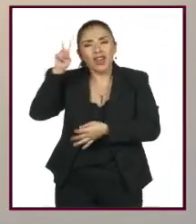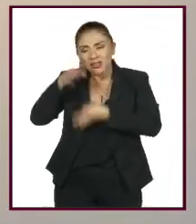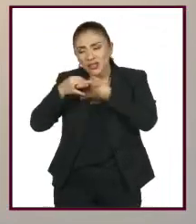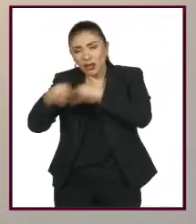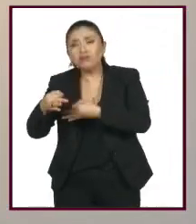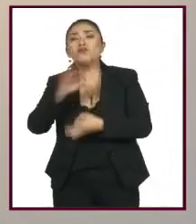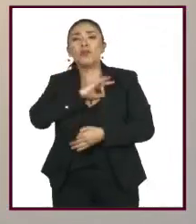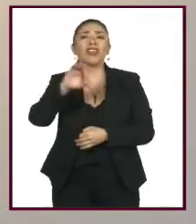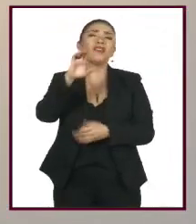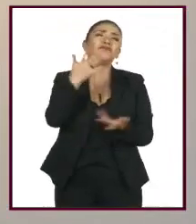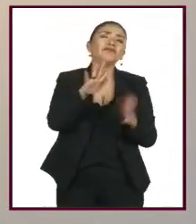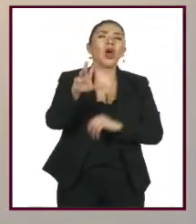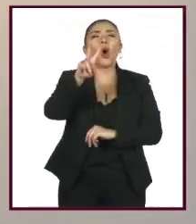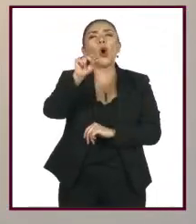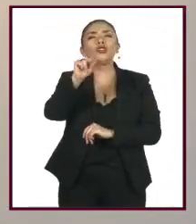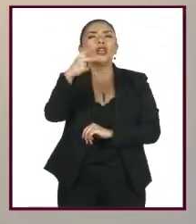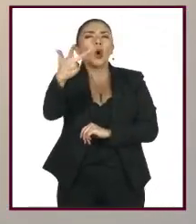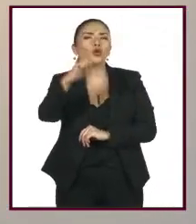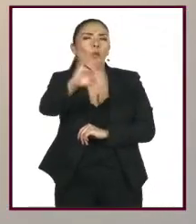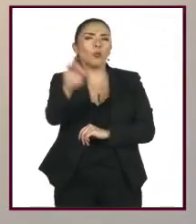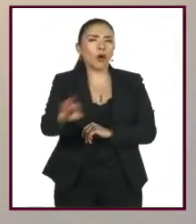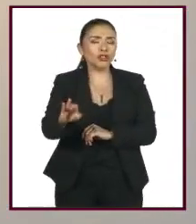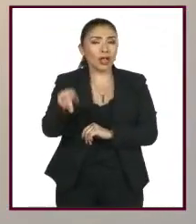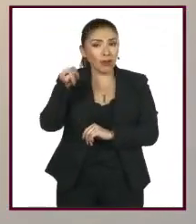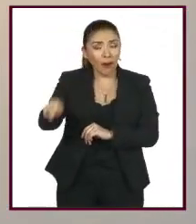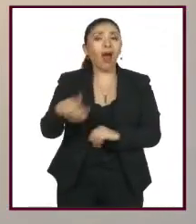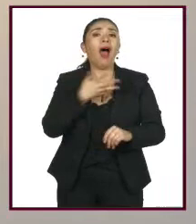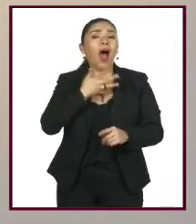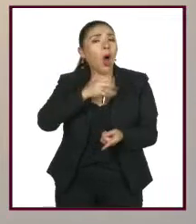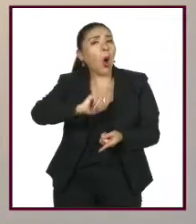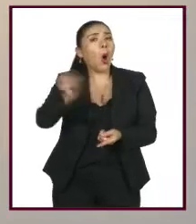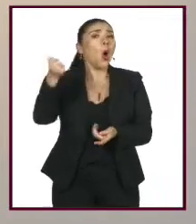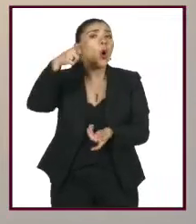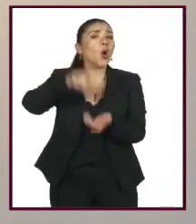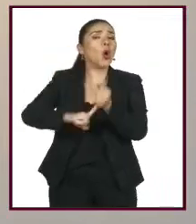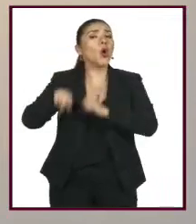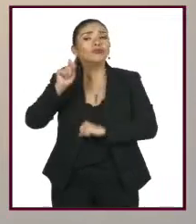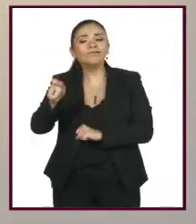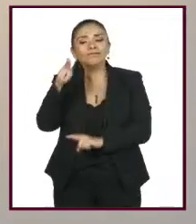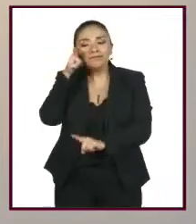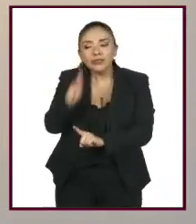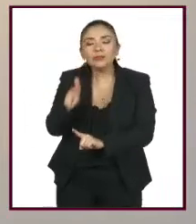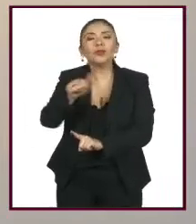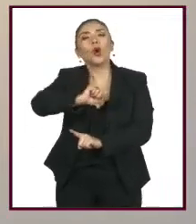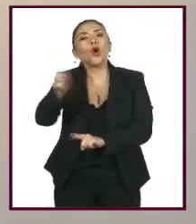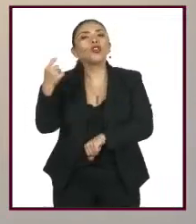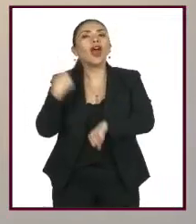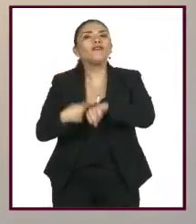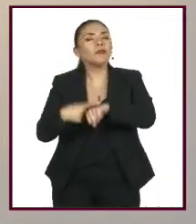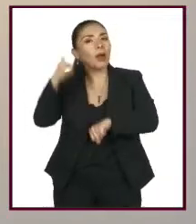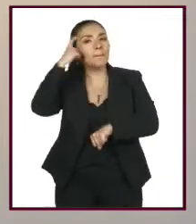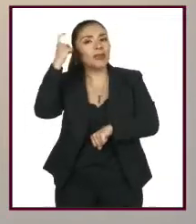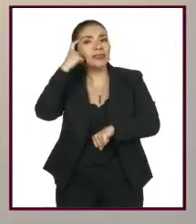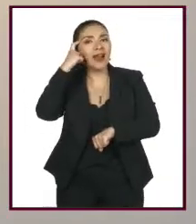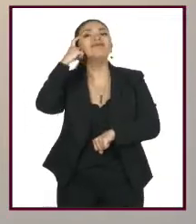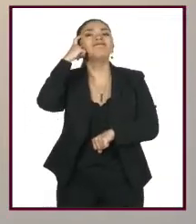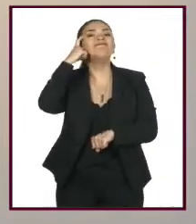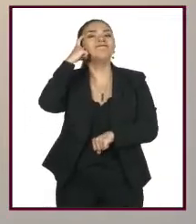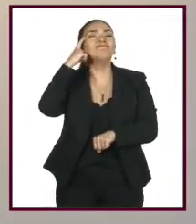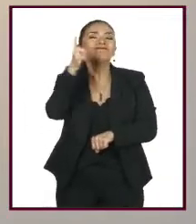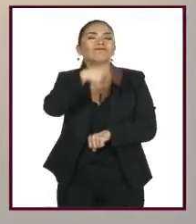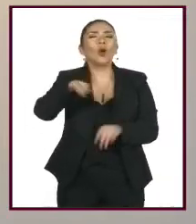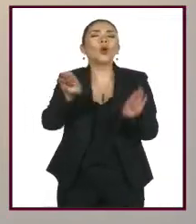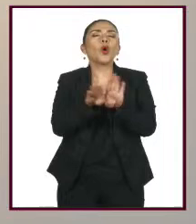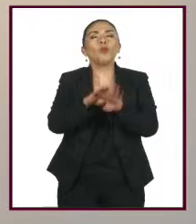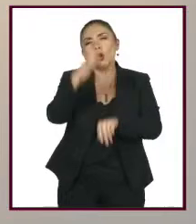y el 88% aproximadamente tienen otro diagnóstico o otros diagnósticos mentales, que es como conocemos